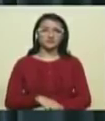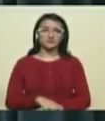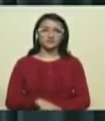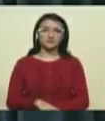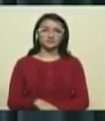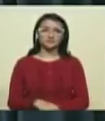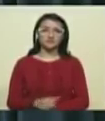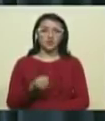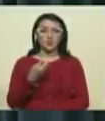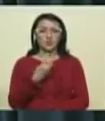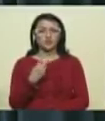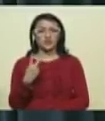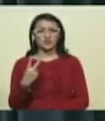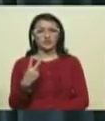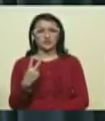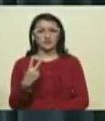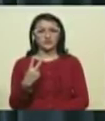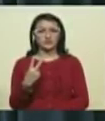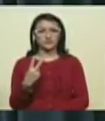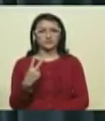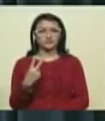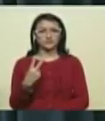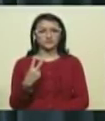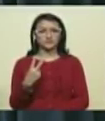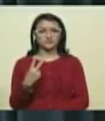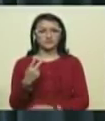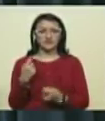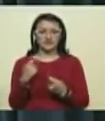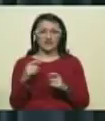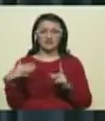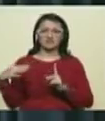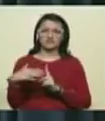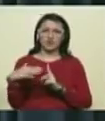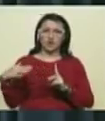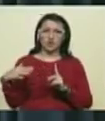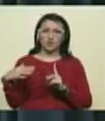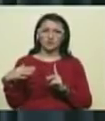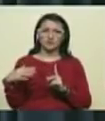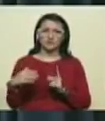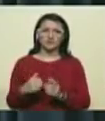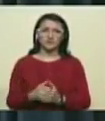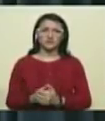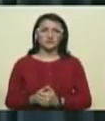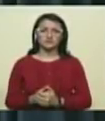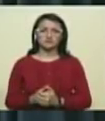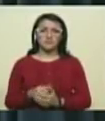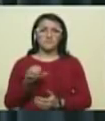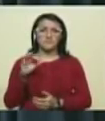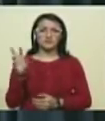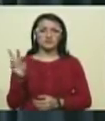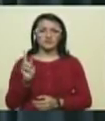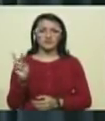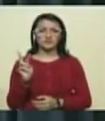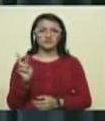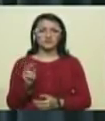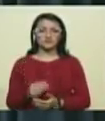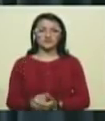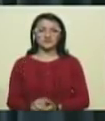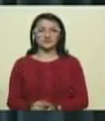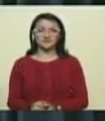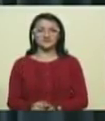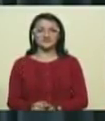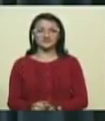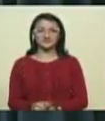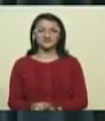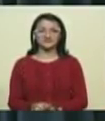número 32 en que se intenta agredir la patria venezolana a través del Ministerio de